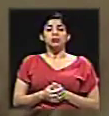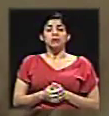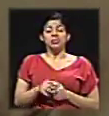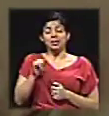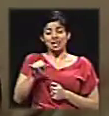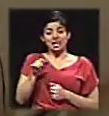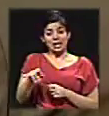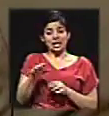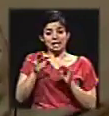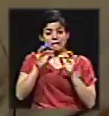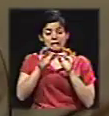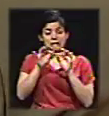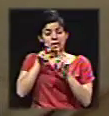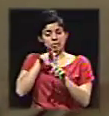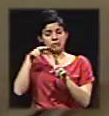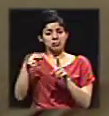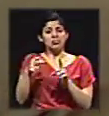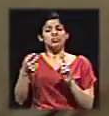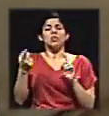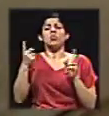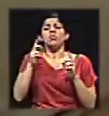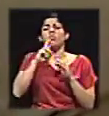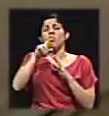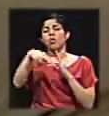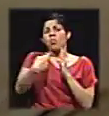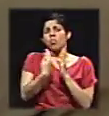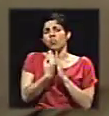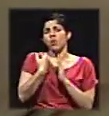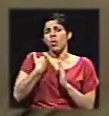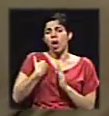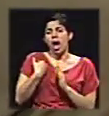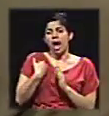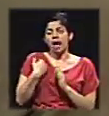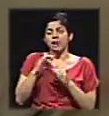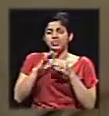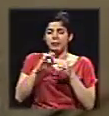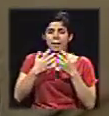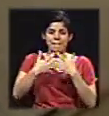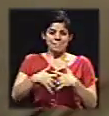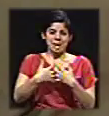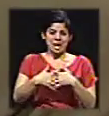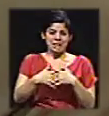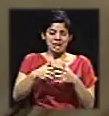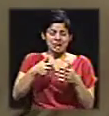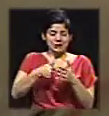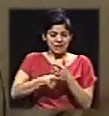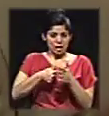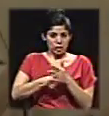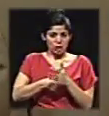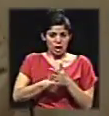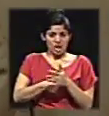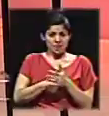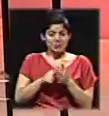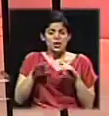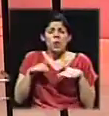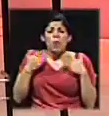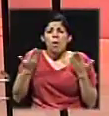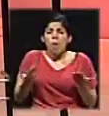En ese panorama, ¿qué papel juegan entonces las maquinarias electorales y